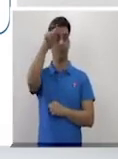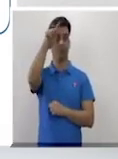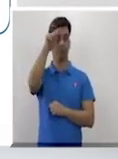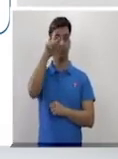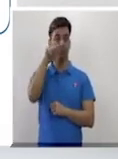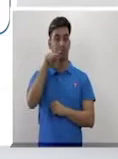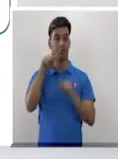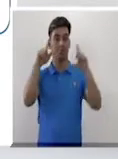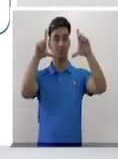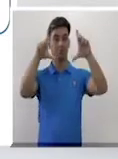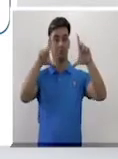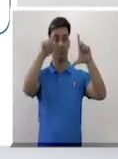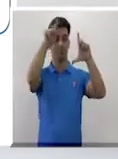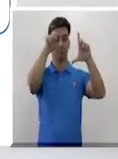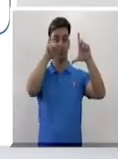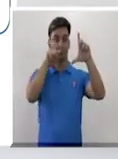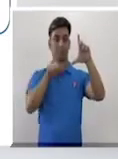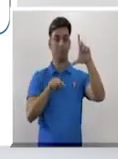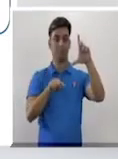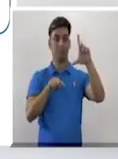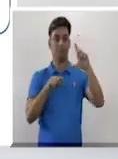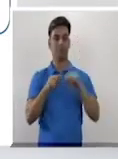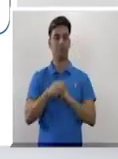que menos 1.